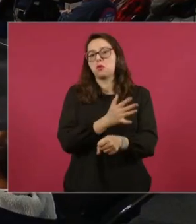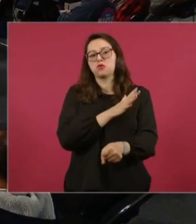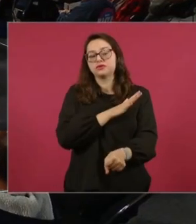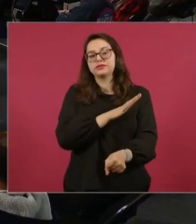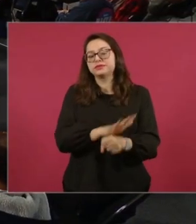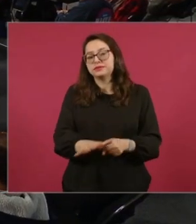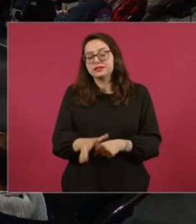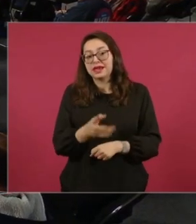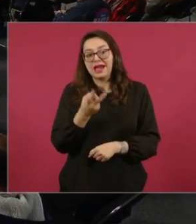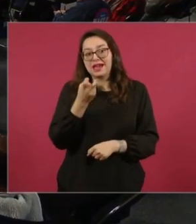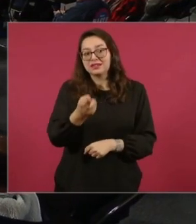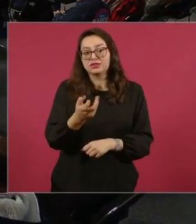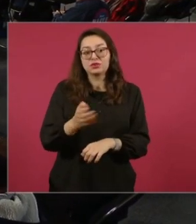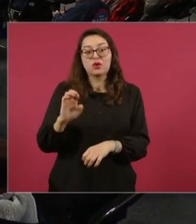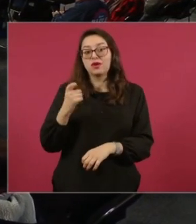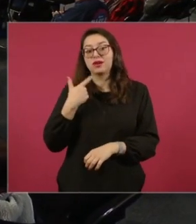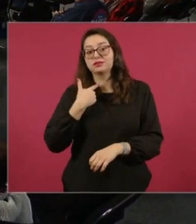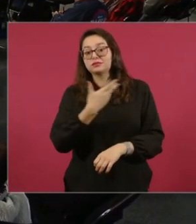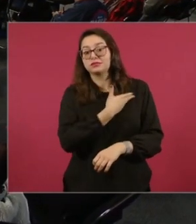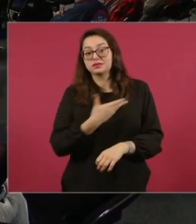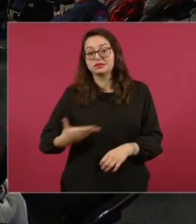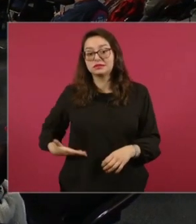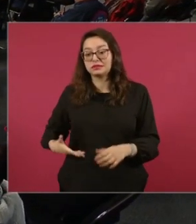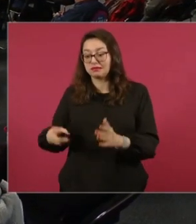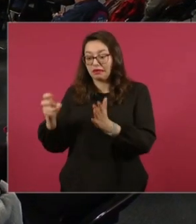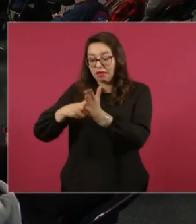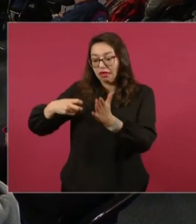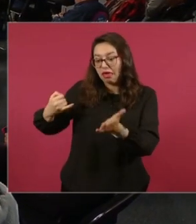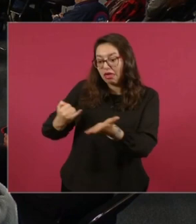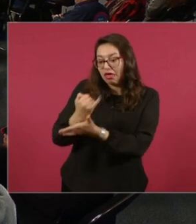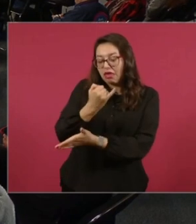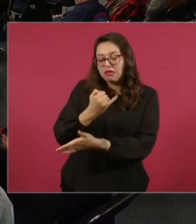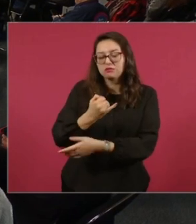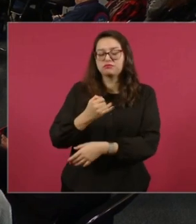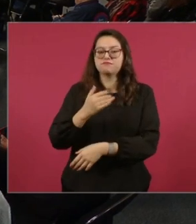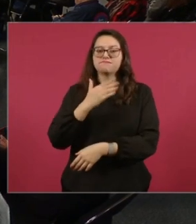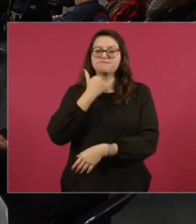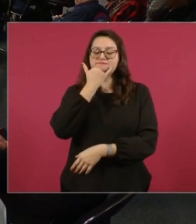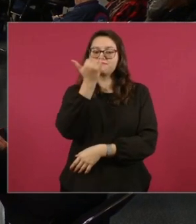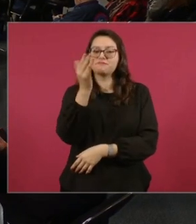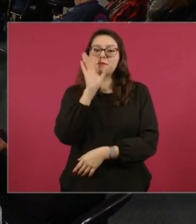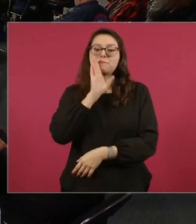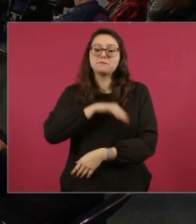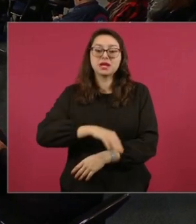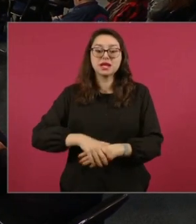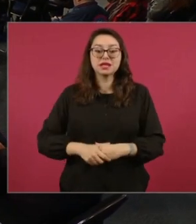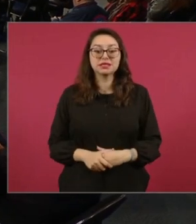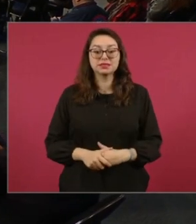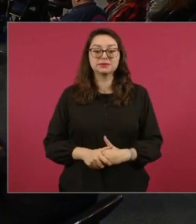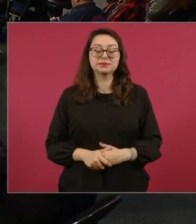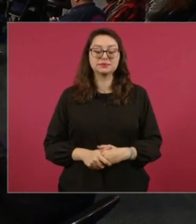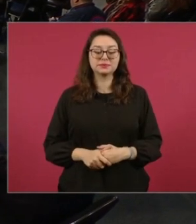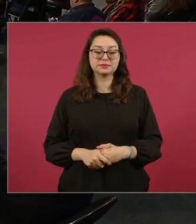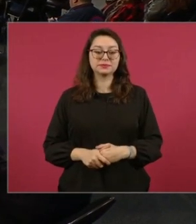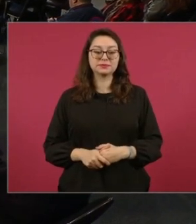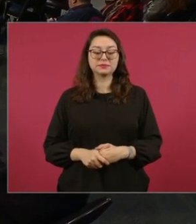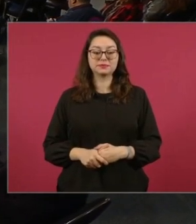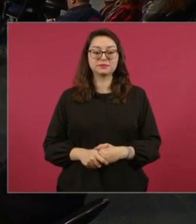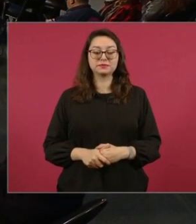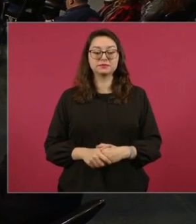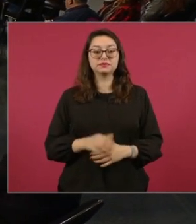Fue muy irresponsable lo que hicieron. Uno de los principales argumentos cuando retiraron estos beneficios era que el